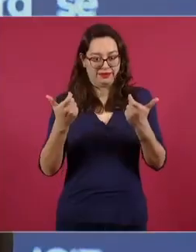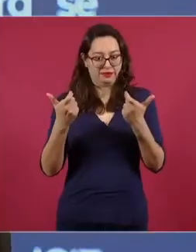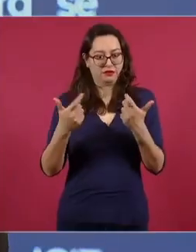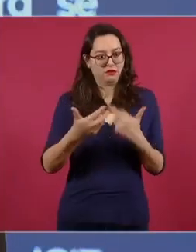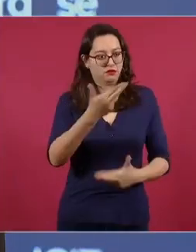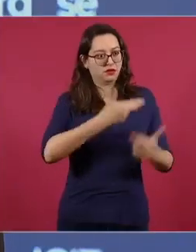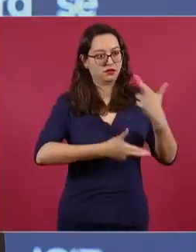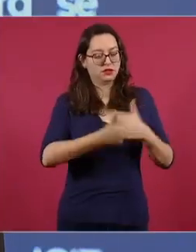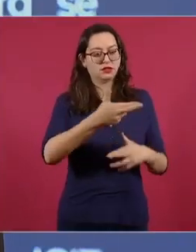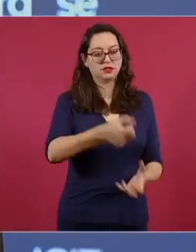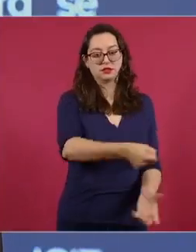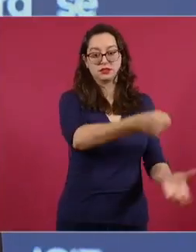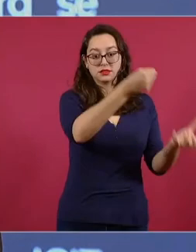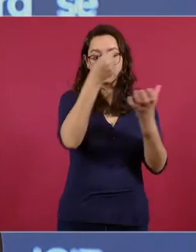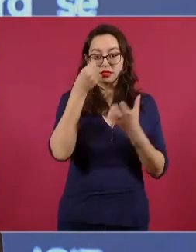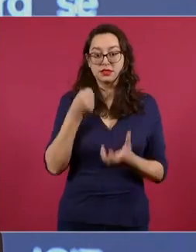sí